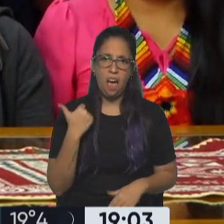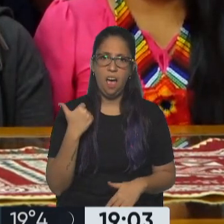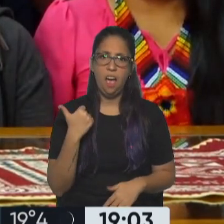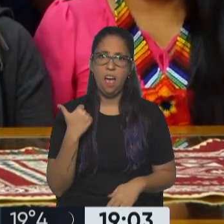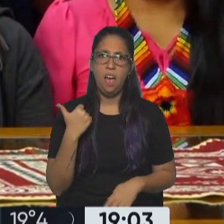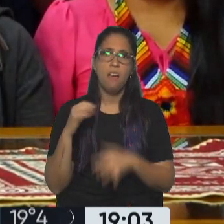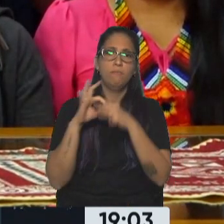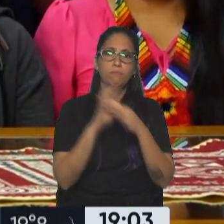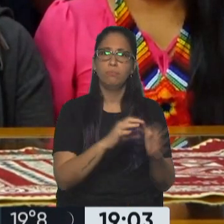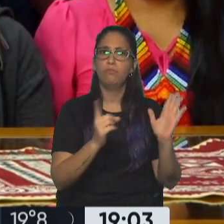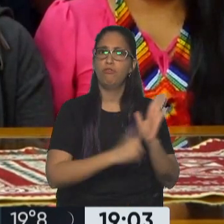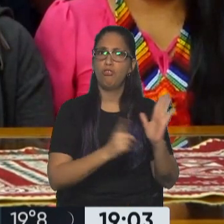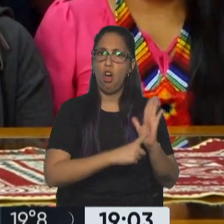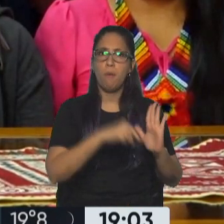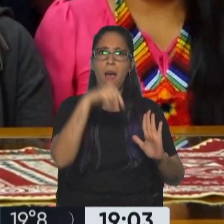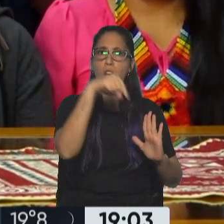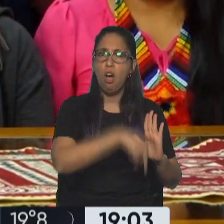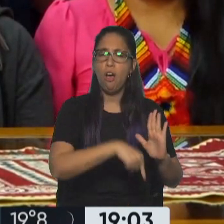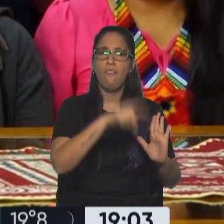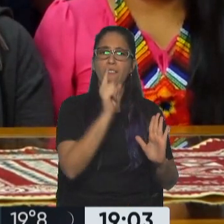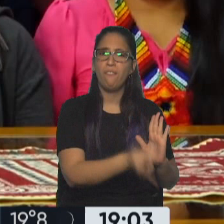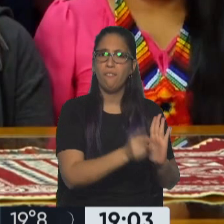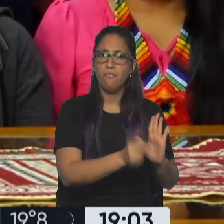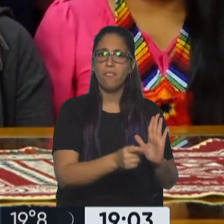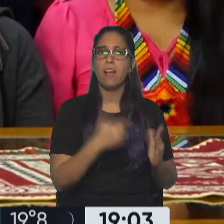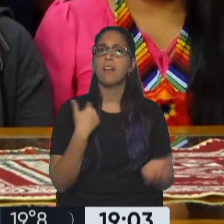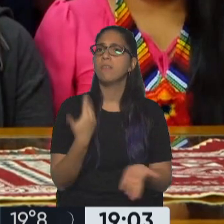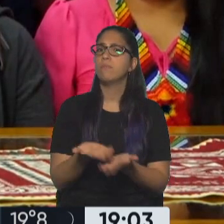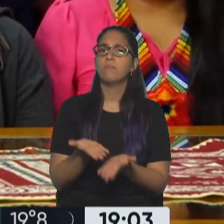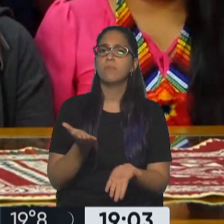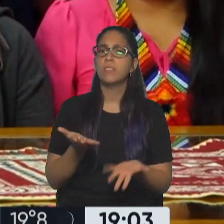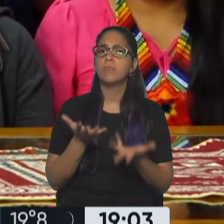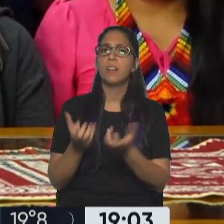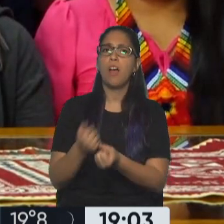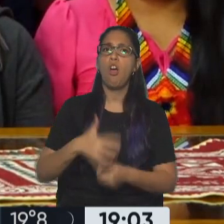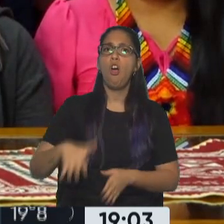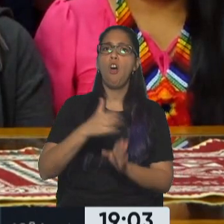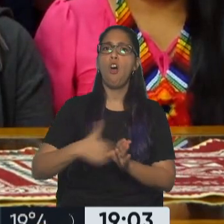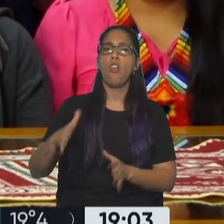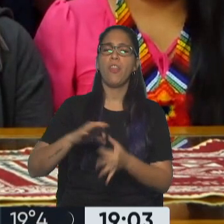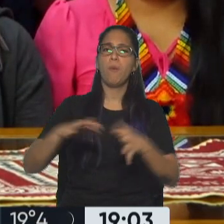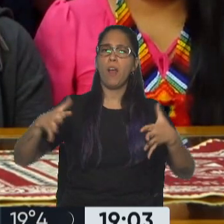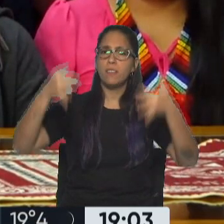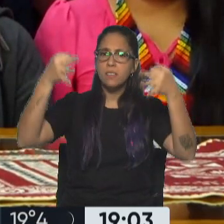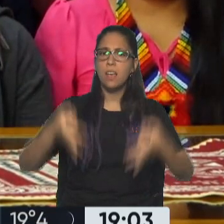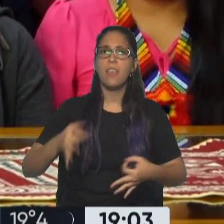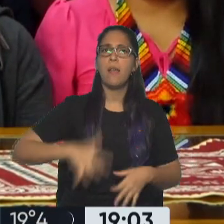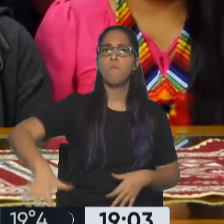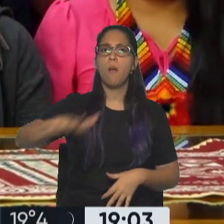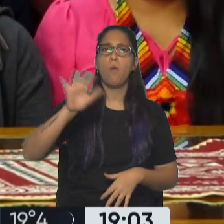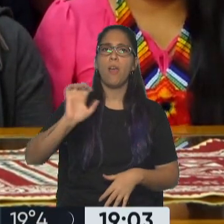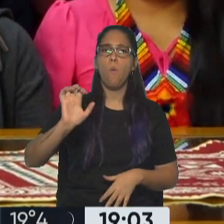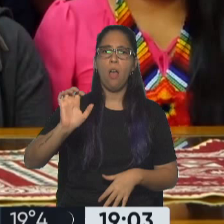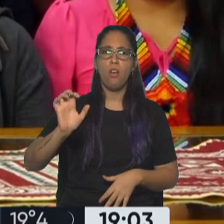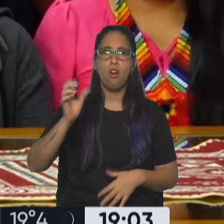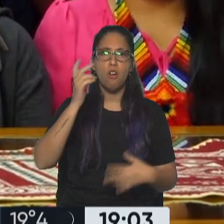la norma constitucional vigente, en garantía de los derechos del orden democrático y del pueblo ecuatoriano,